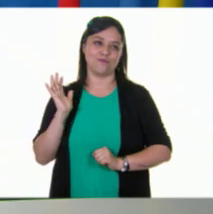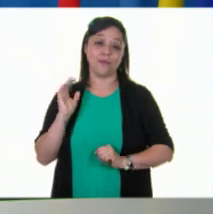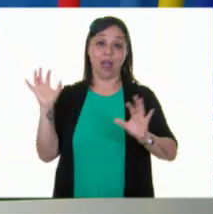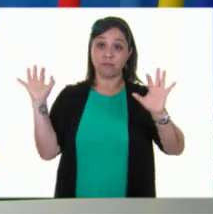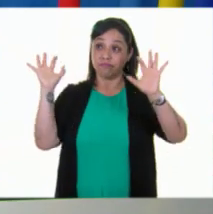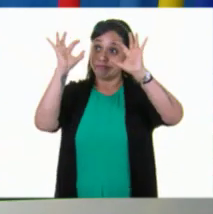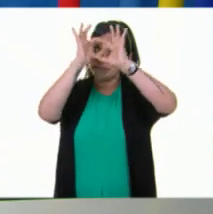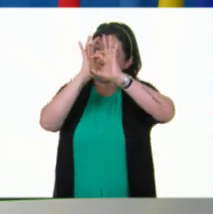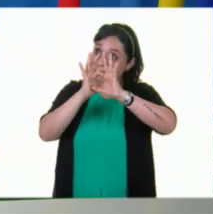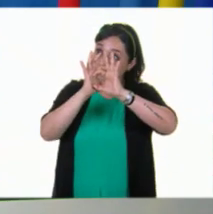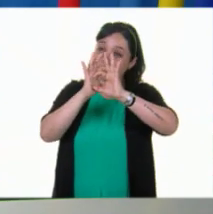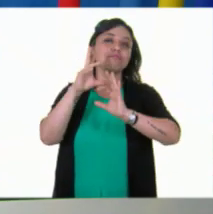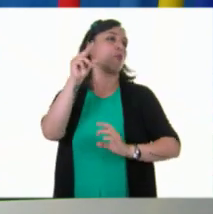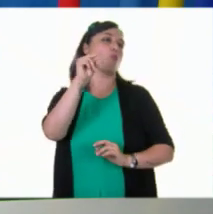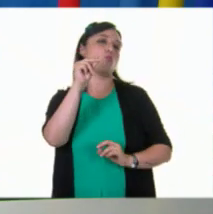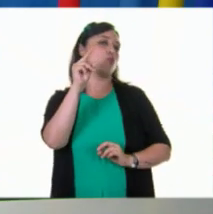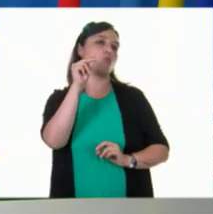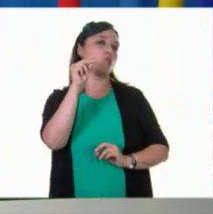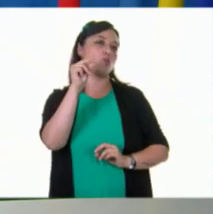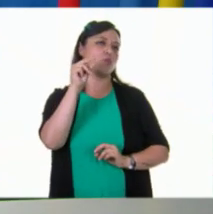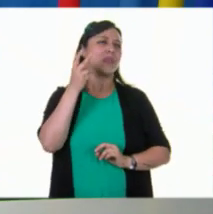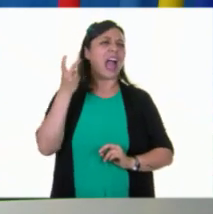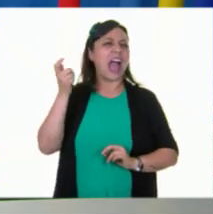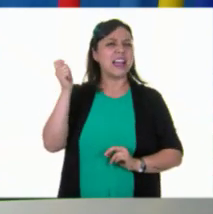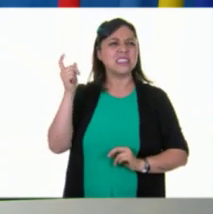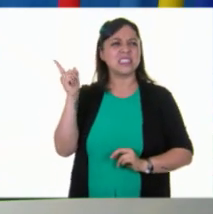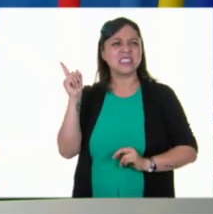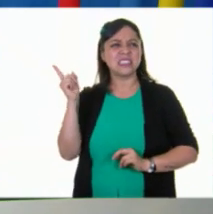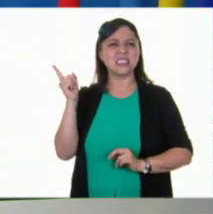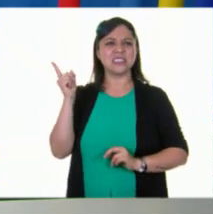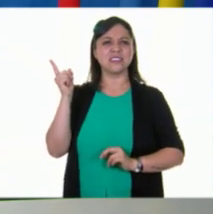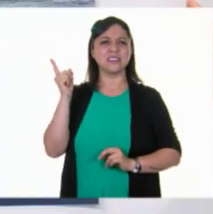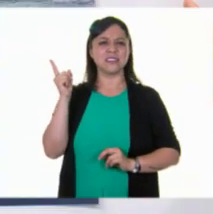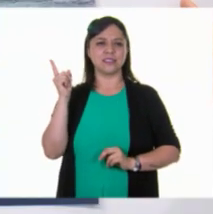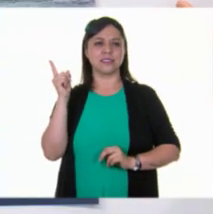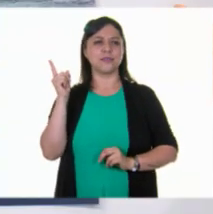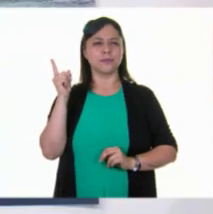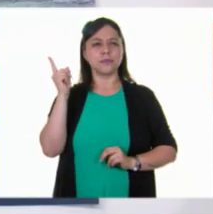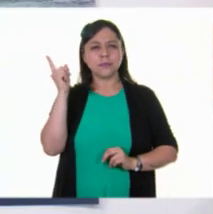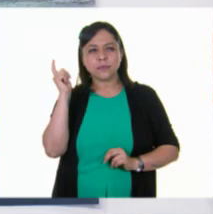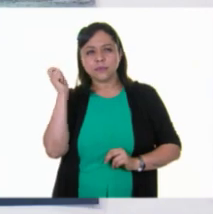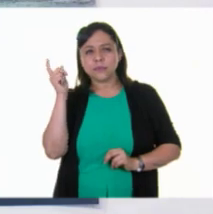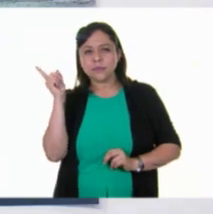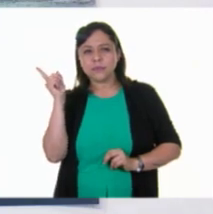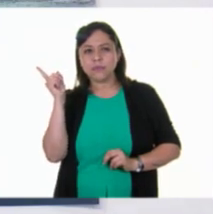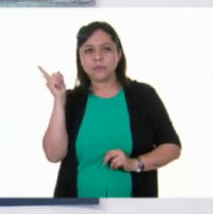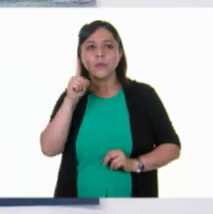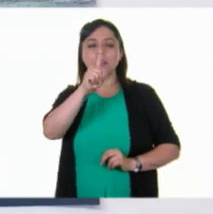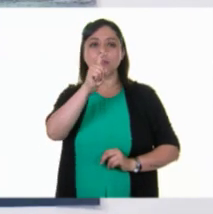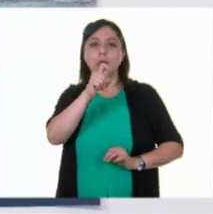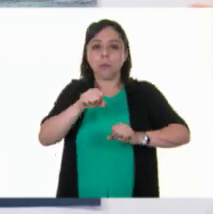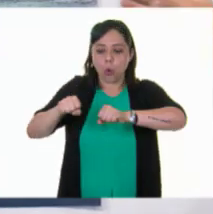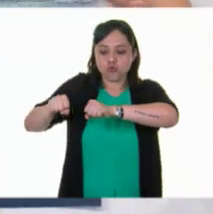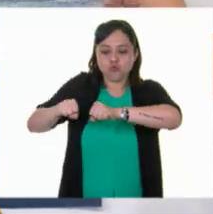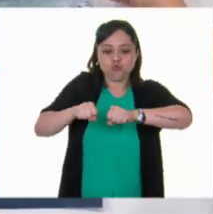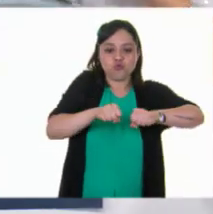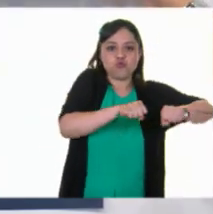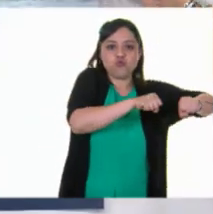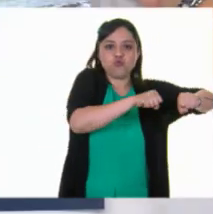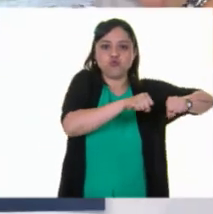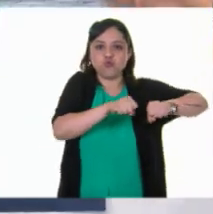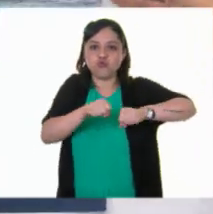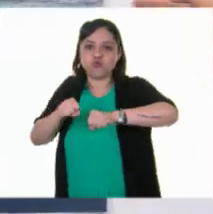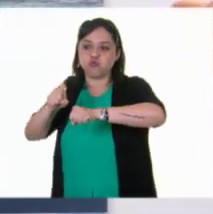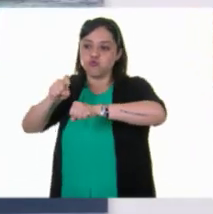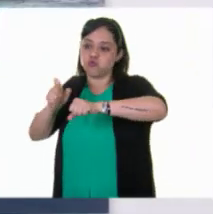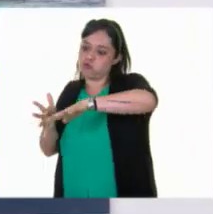eclipse? Tampoco. ¿Esto qué será? ¿Cómo que les...? Eso es un como tsunami, un ¿no? tsunami. Entonces,